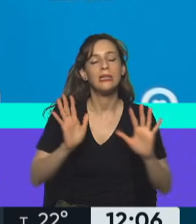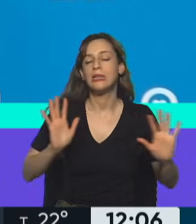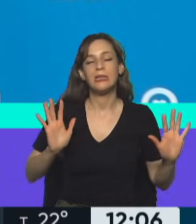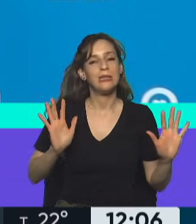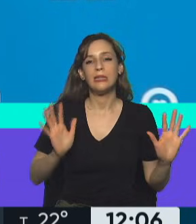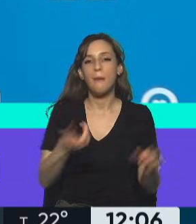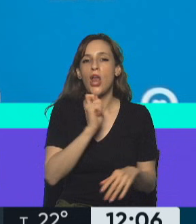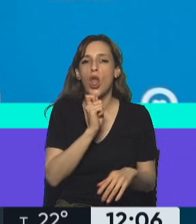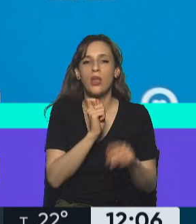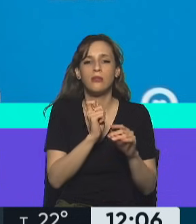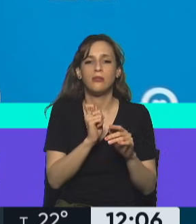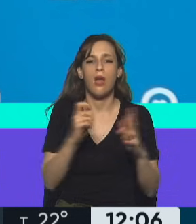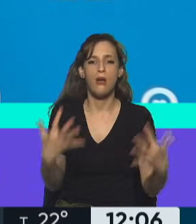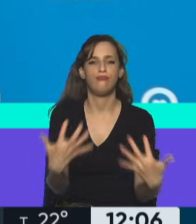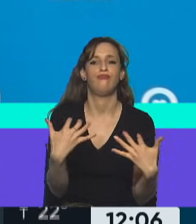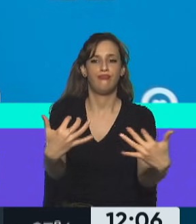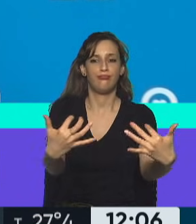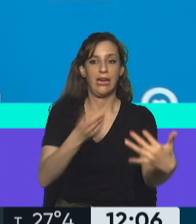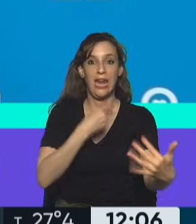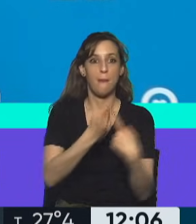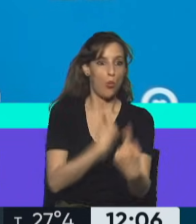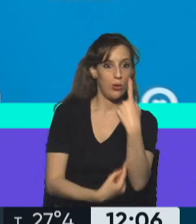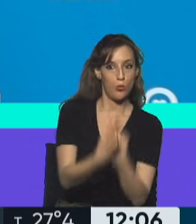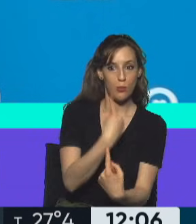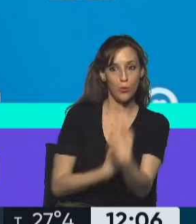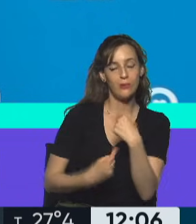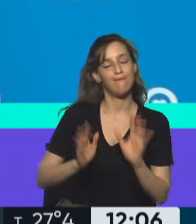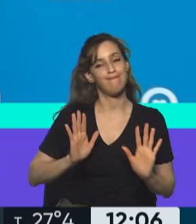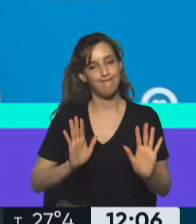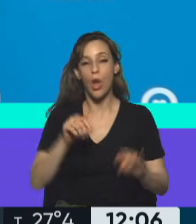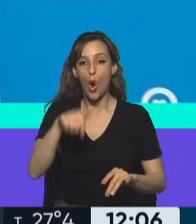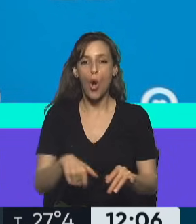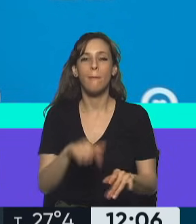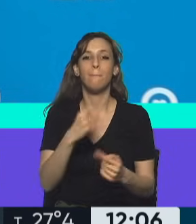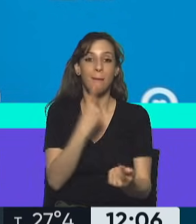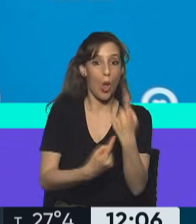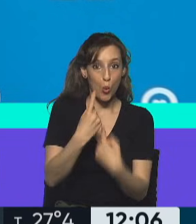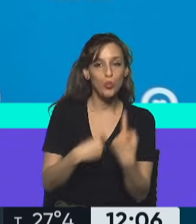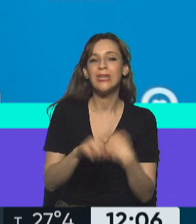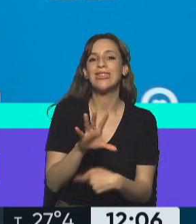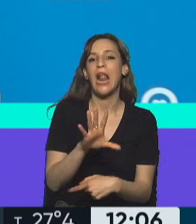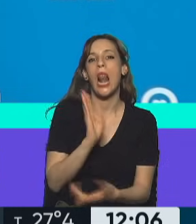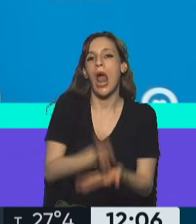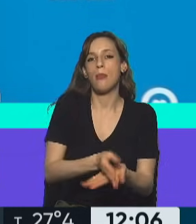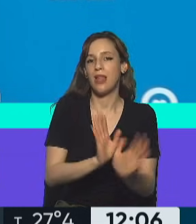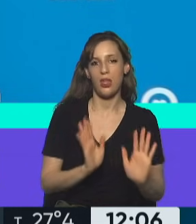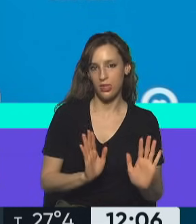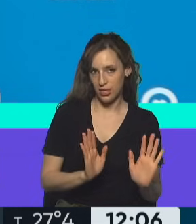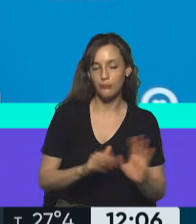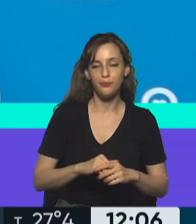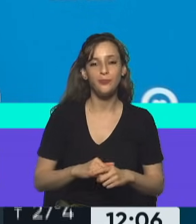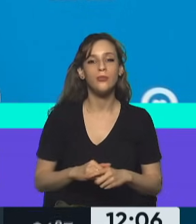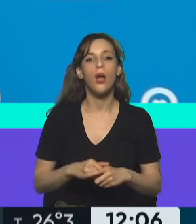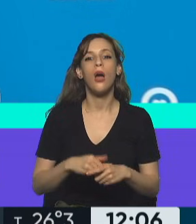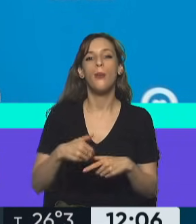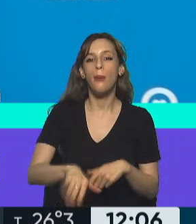que querían preguntar. Vamos a hacer la mitad de las preguntas hoy y la otra mitad el jueves que viene. Estas conferencias de prensa van a ser regulares, van a ser todos